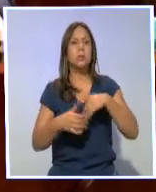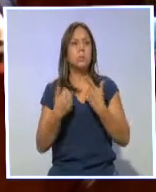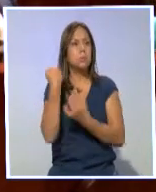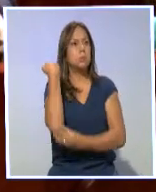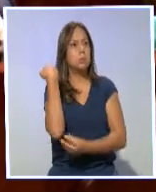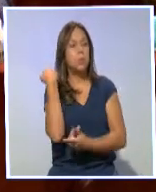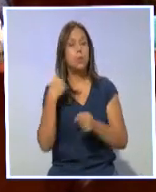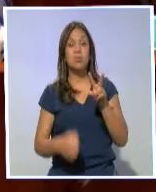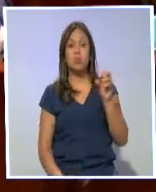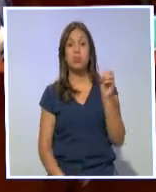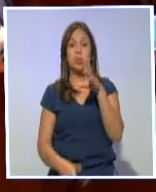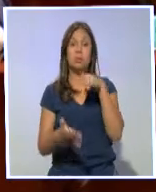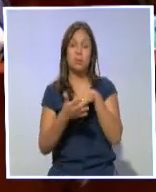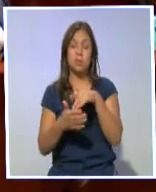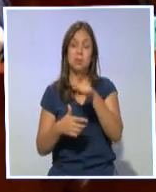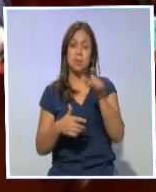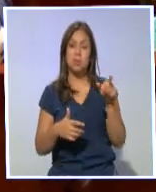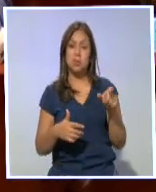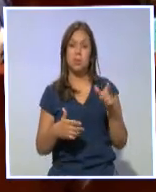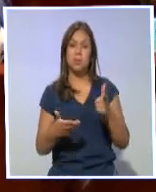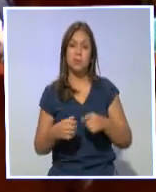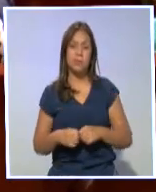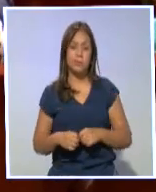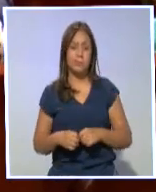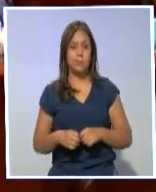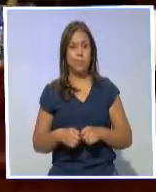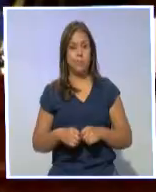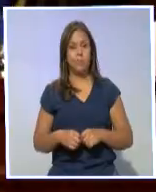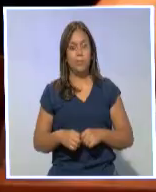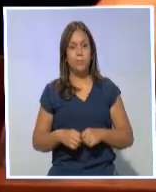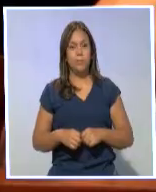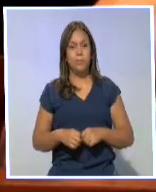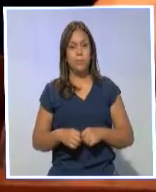a 200.000 personas del área rural.